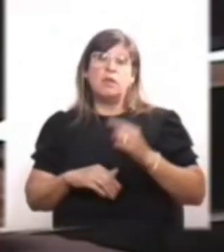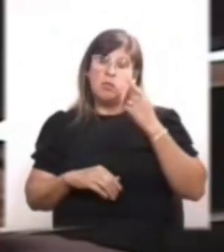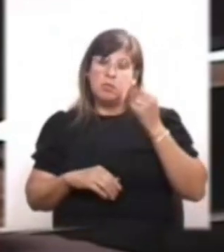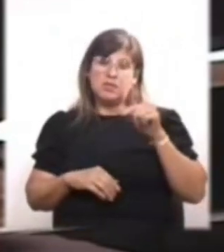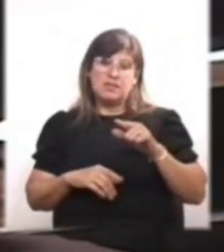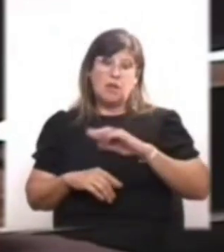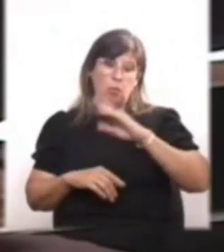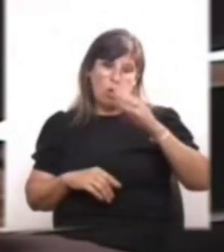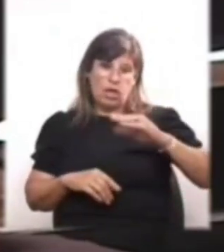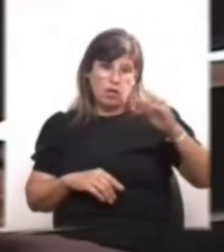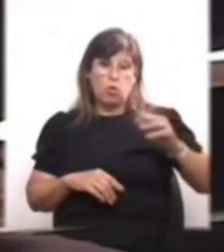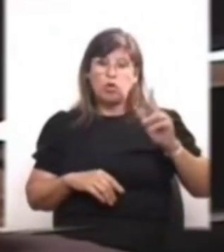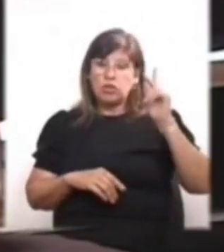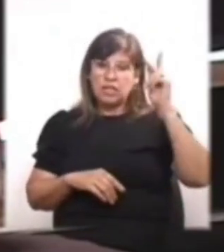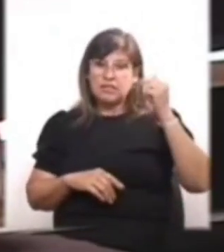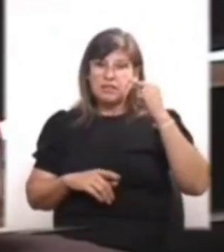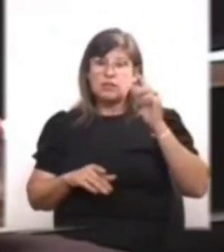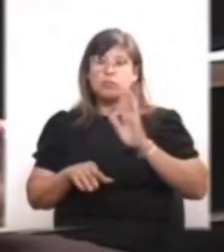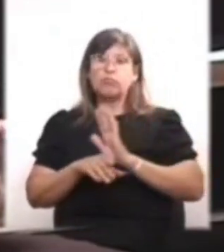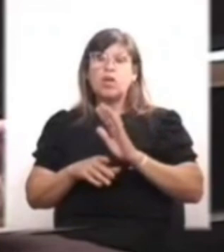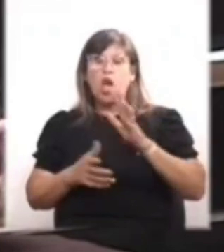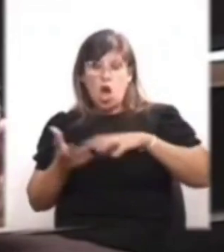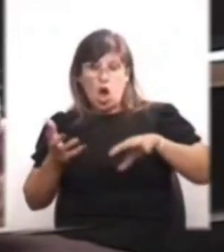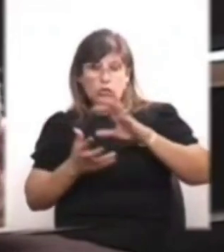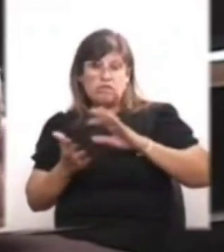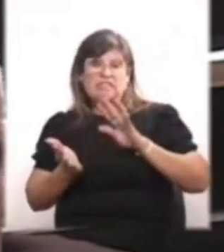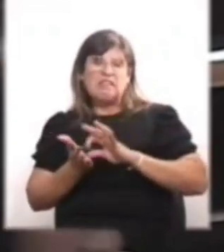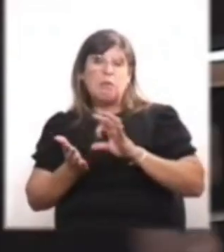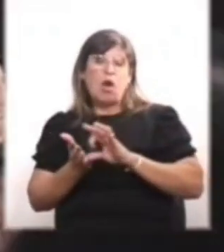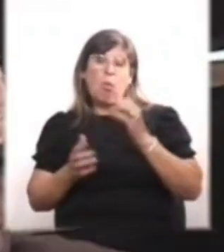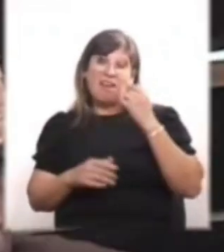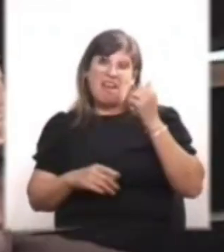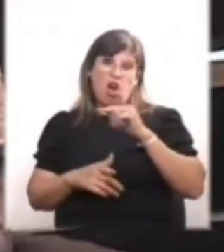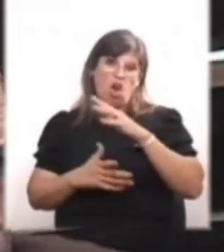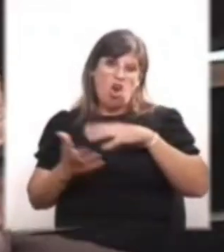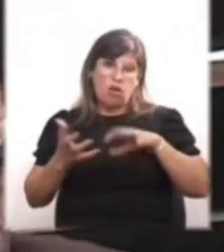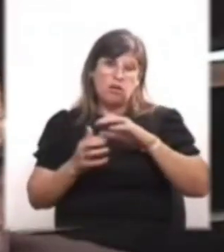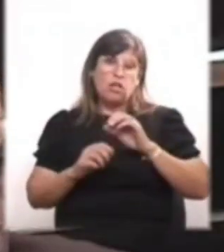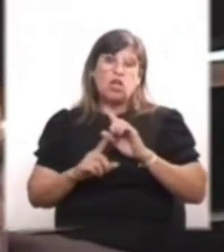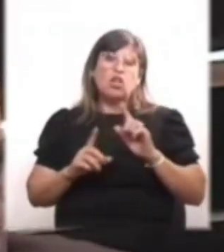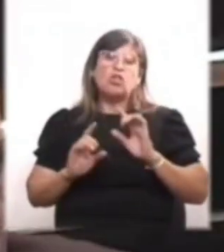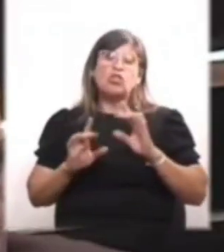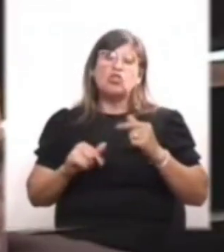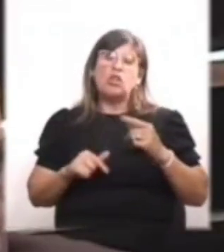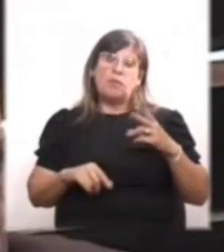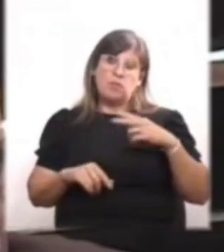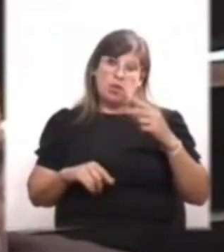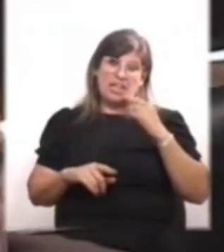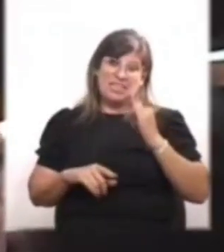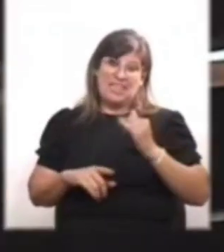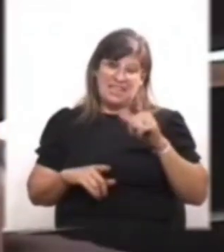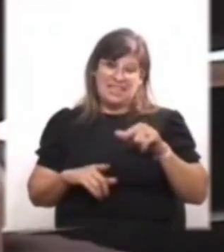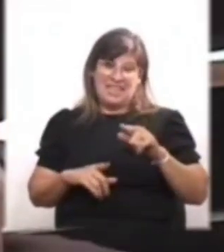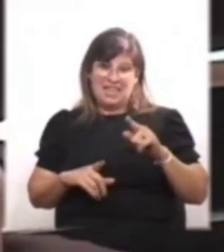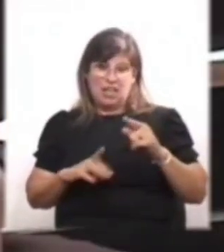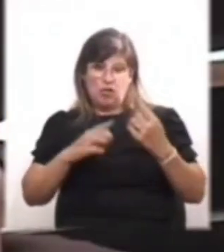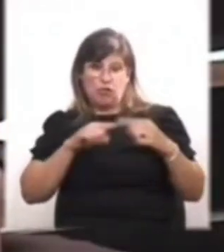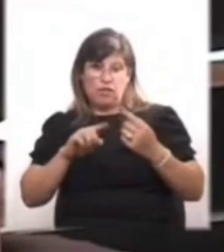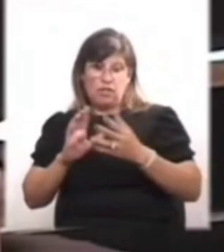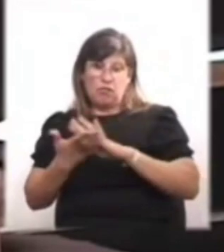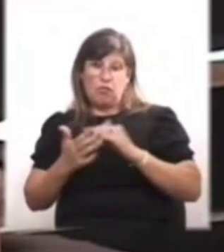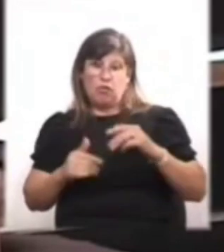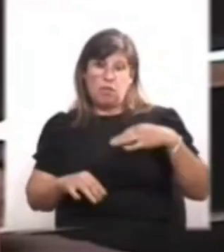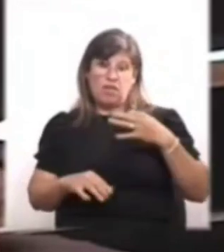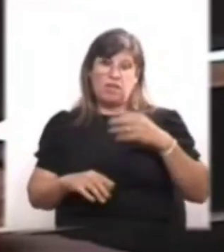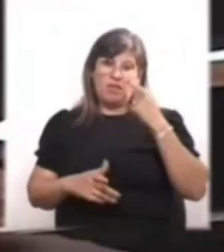Consideramos que el monte nativo como un ecosistema complejo comprendido no solamente por la riqueza que tienen sus especies, sino por todas las interacciones que ocurren